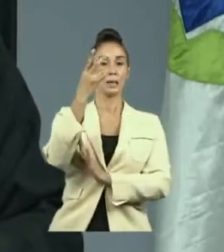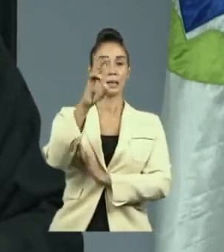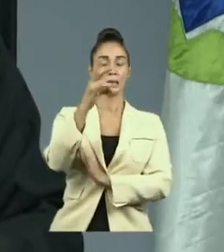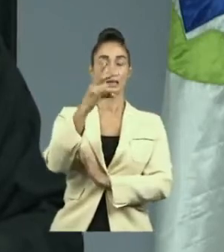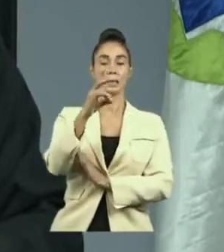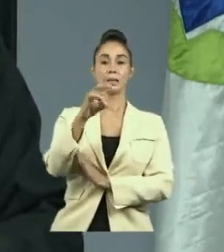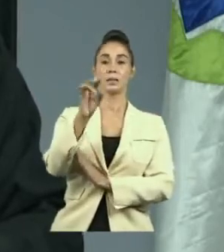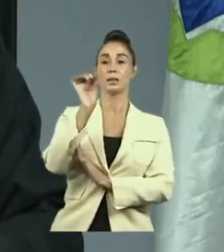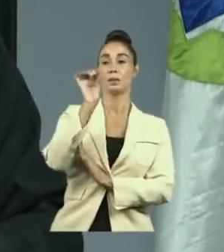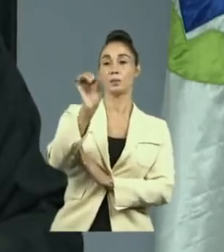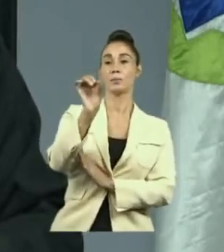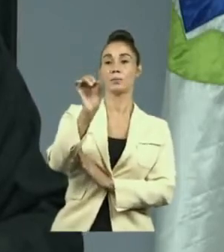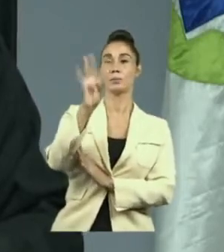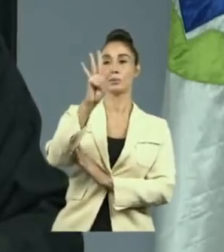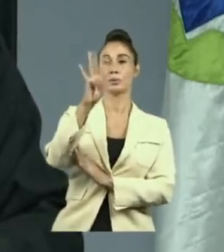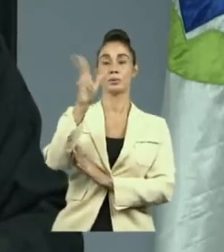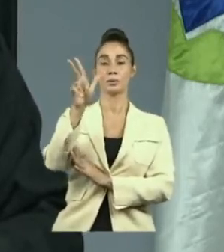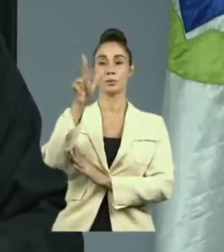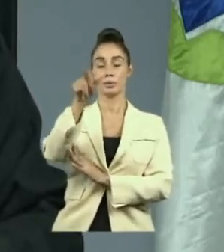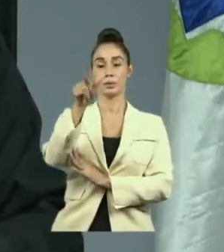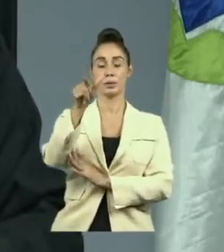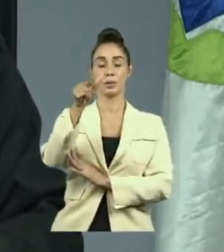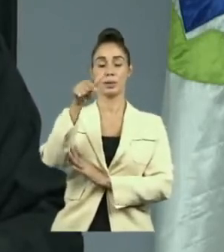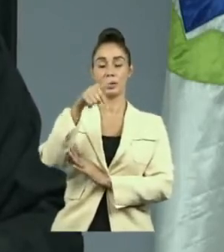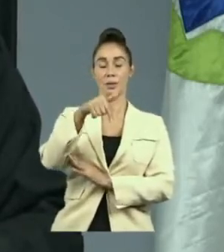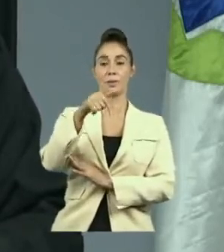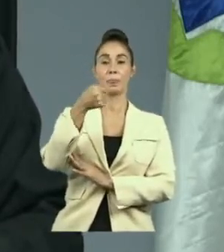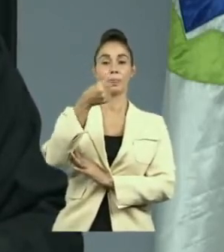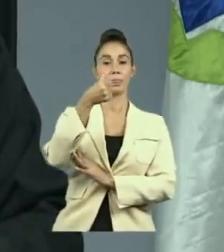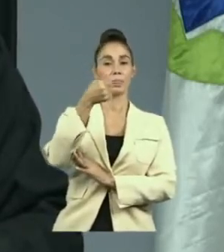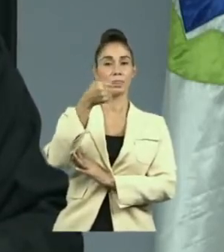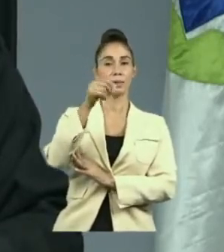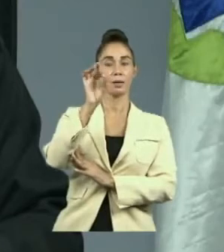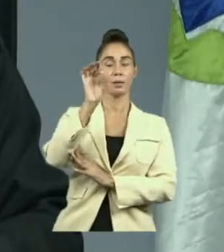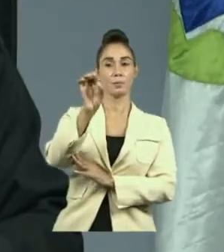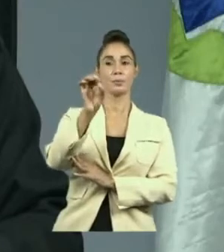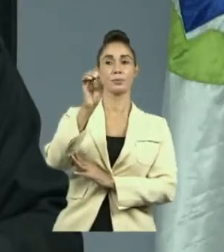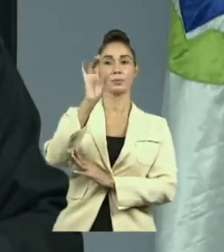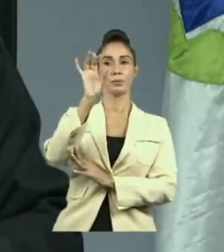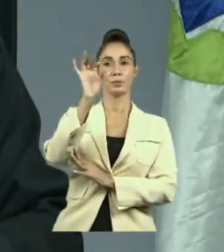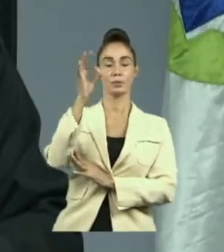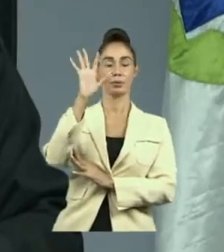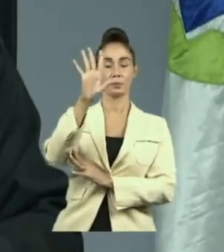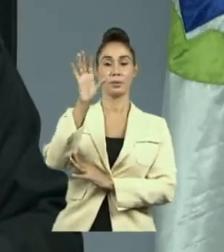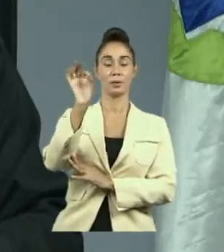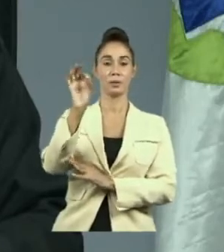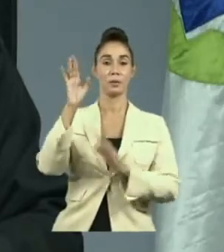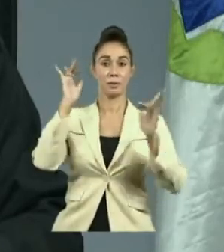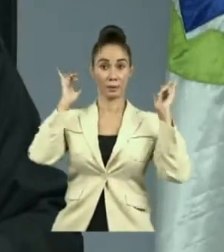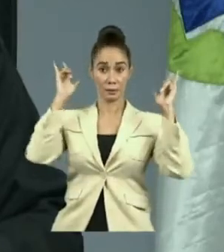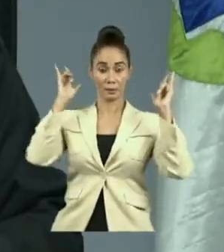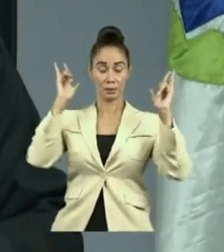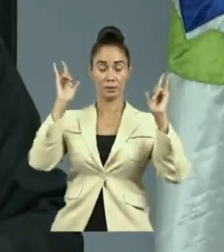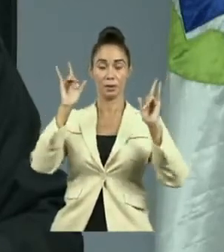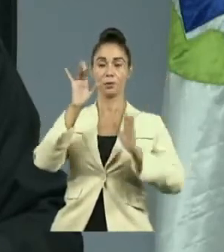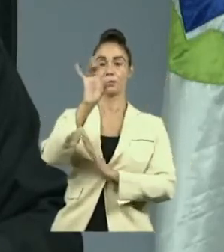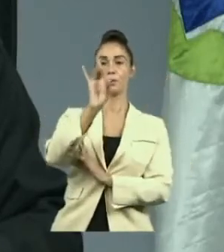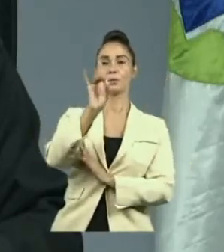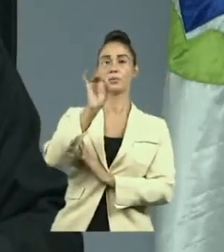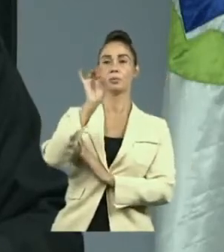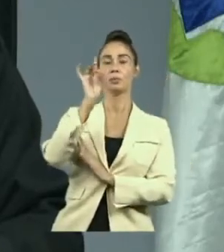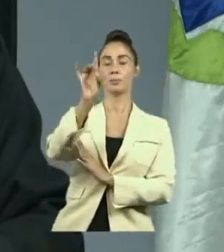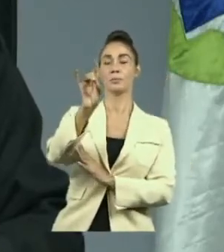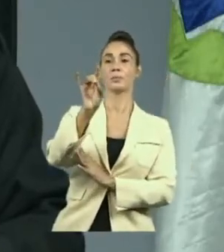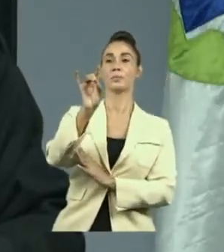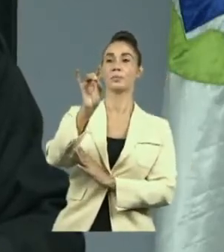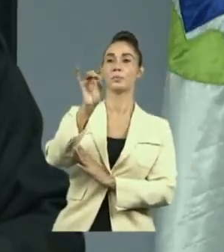17.53 en la provincia 10.99 en santiago 8.47 en